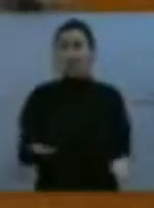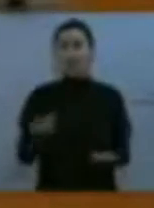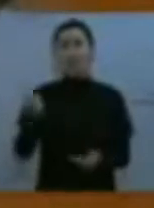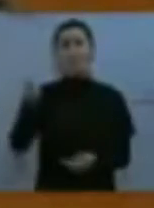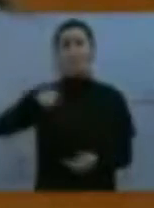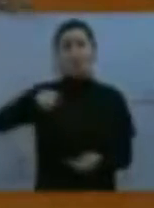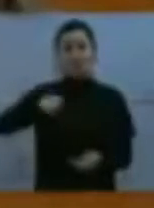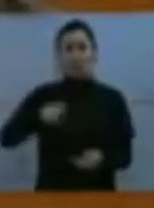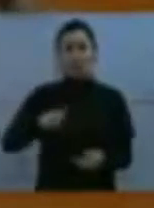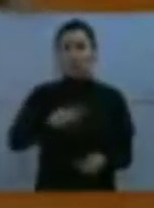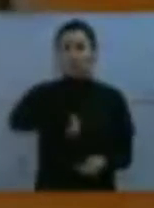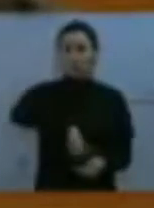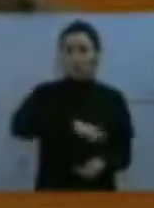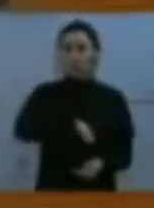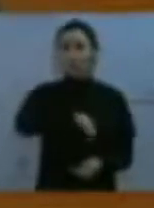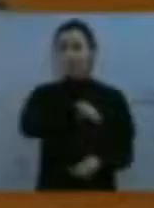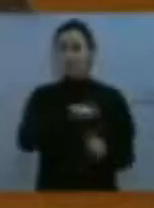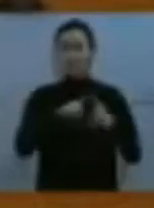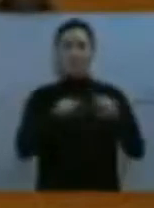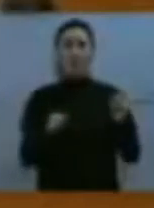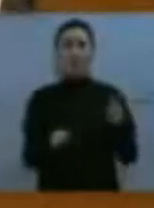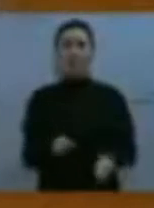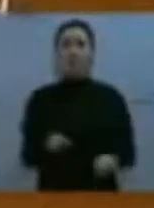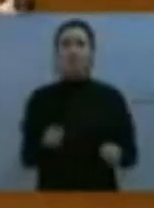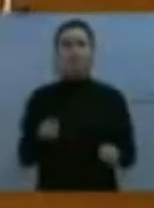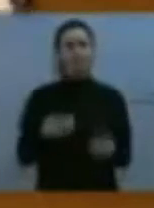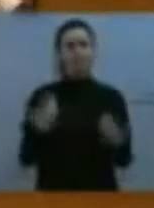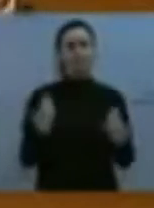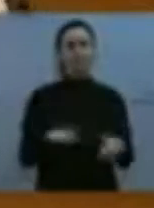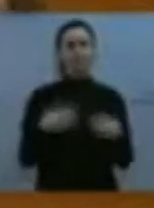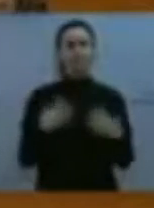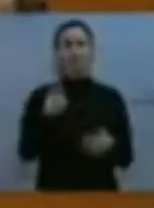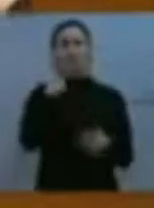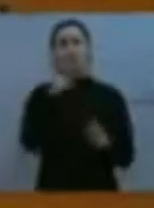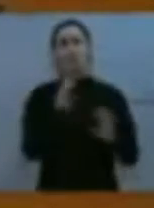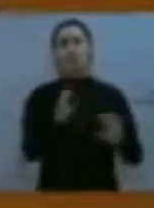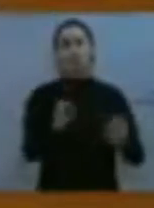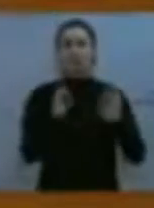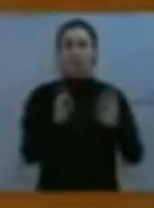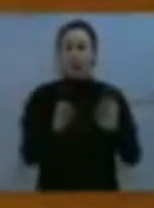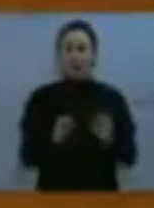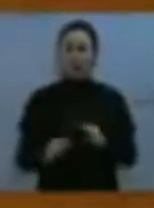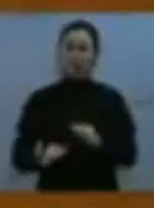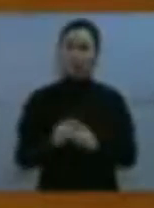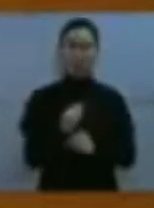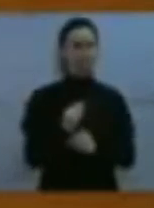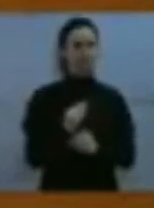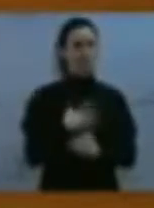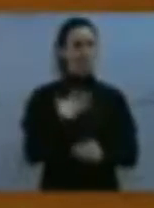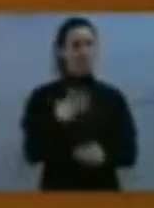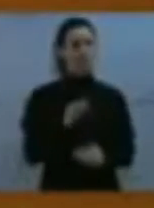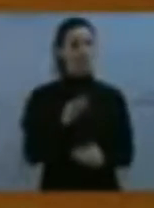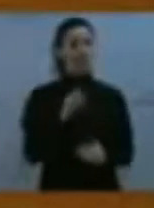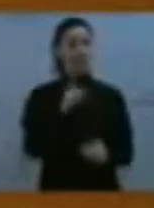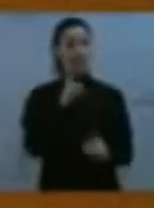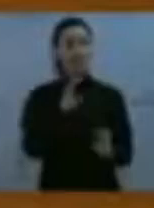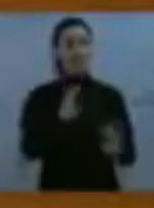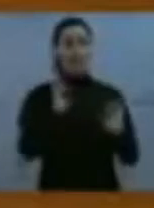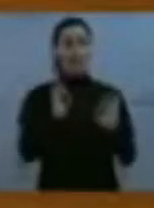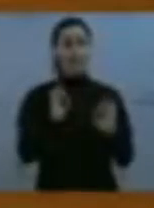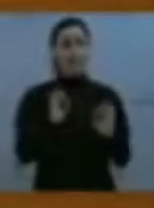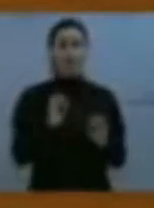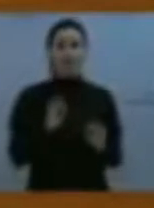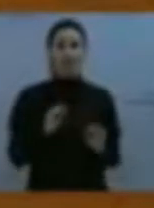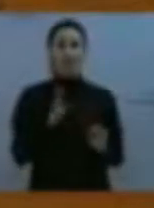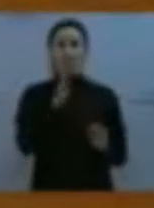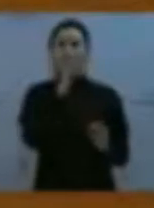grave riesgo la percepción de sus pensiones a través de las mensualidades correspondientes. Luego,